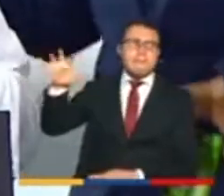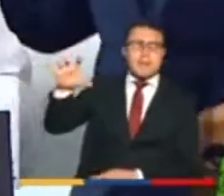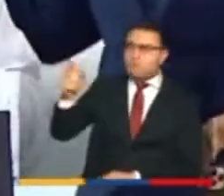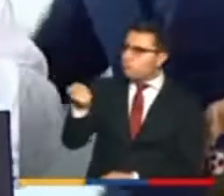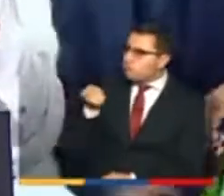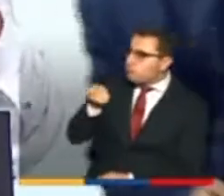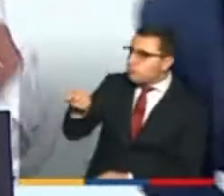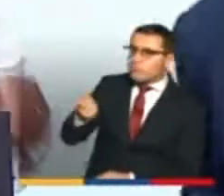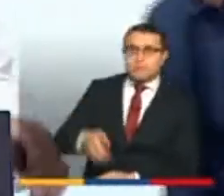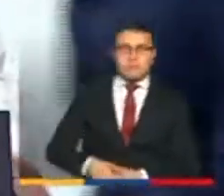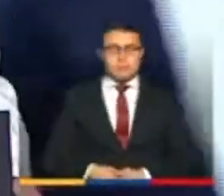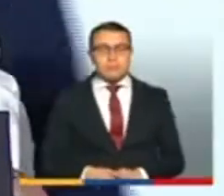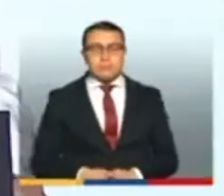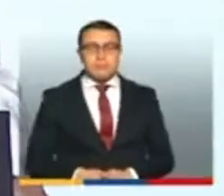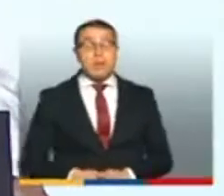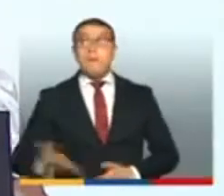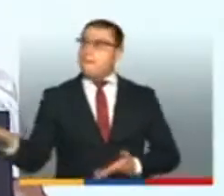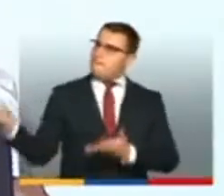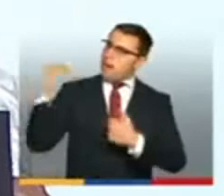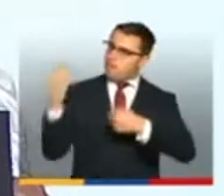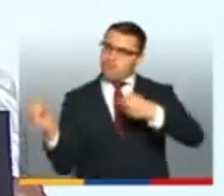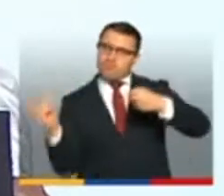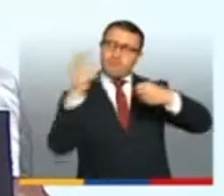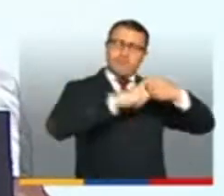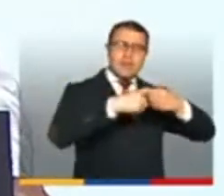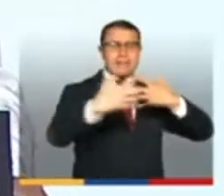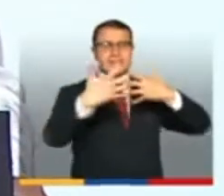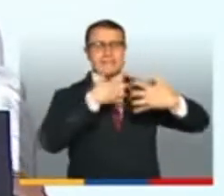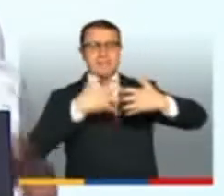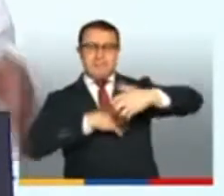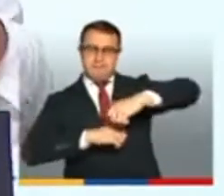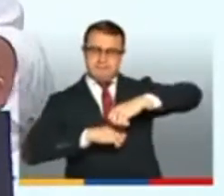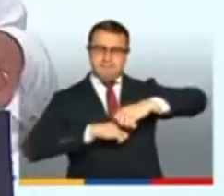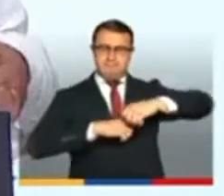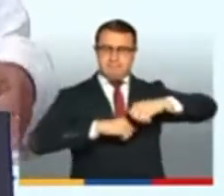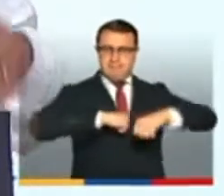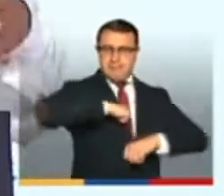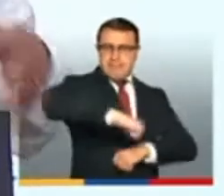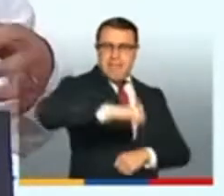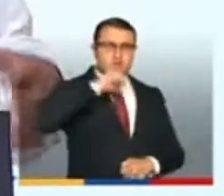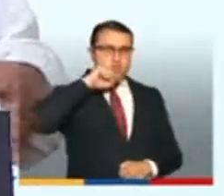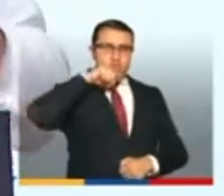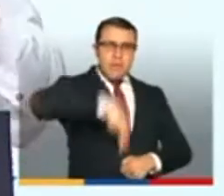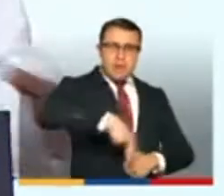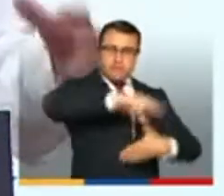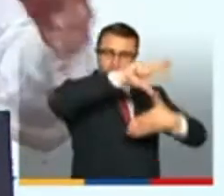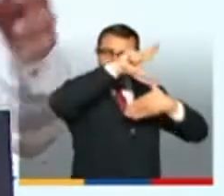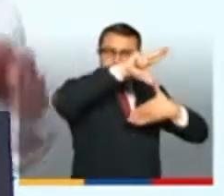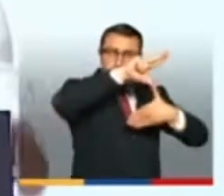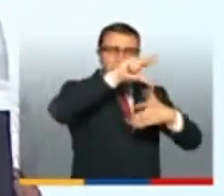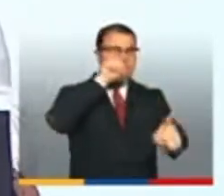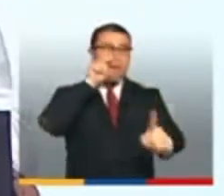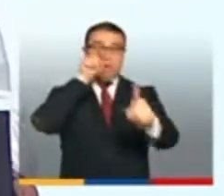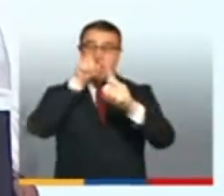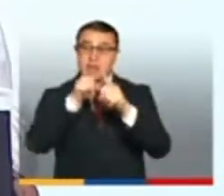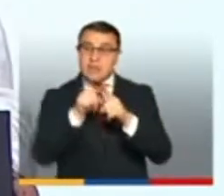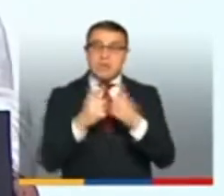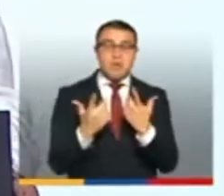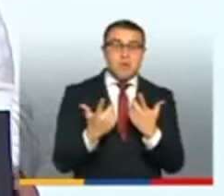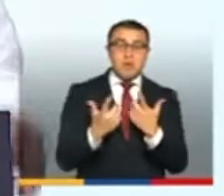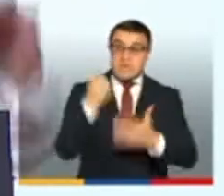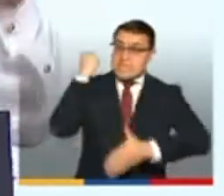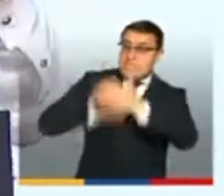fortalezcamos el sistema interamericano derechos humanos para que no haya persecución política en América del Sur